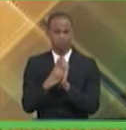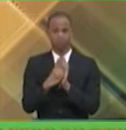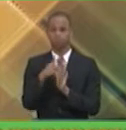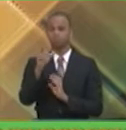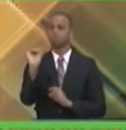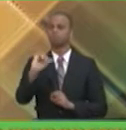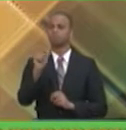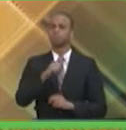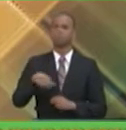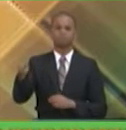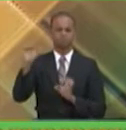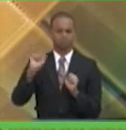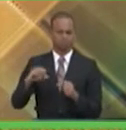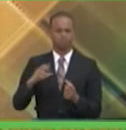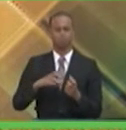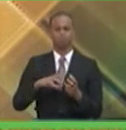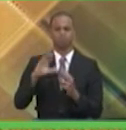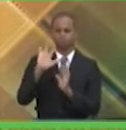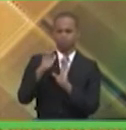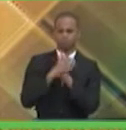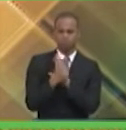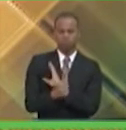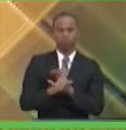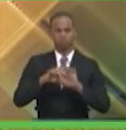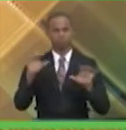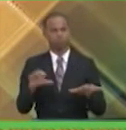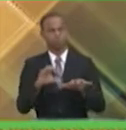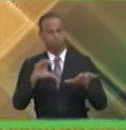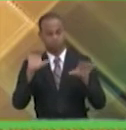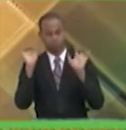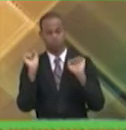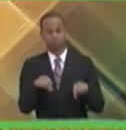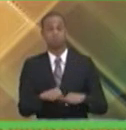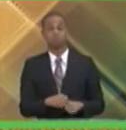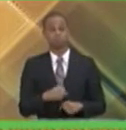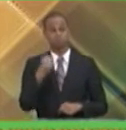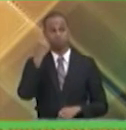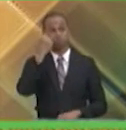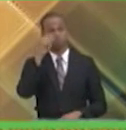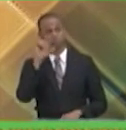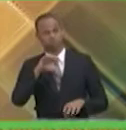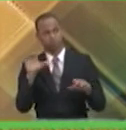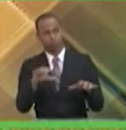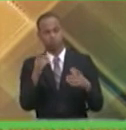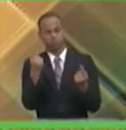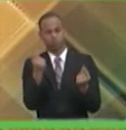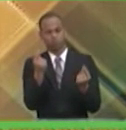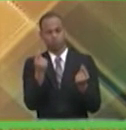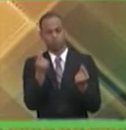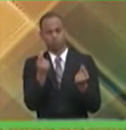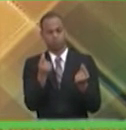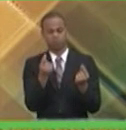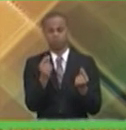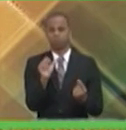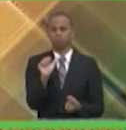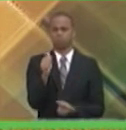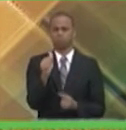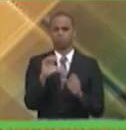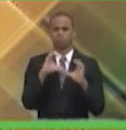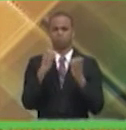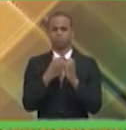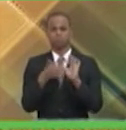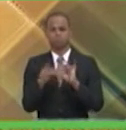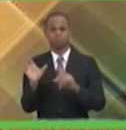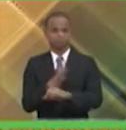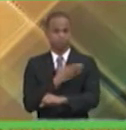ellos mismos puedan descubrir su talento que hay en ellos. Y por lo tanto desarrollamos 10 cursos de